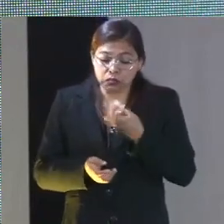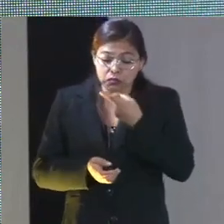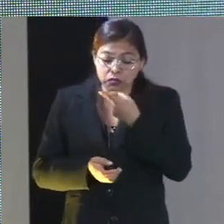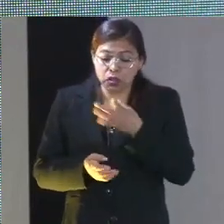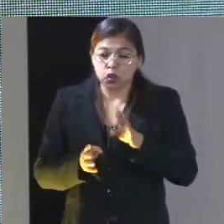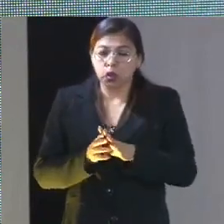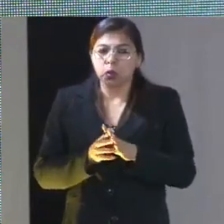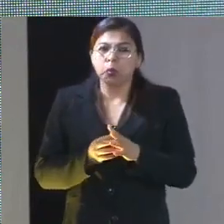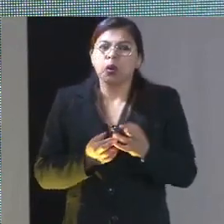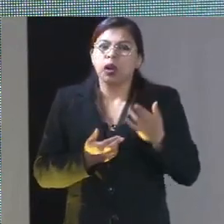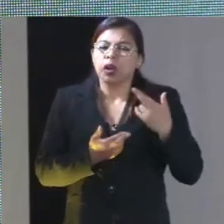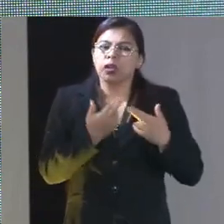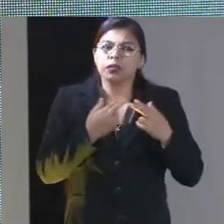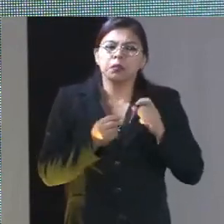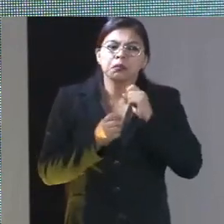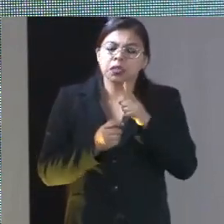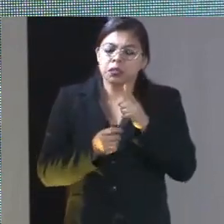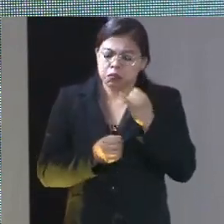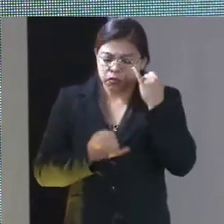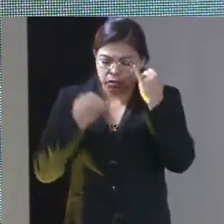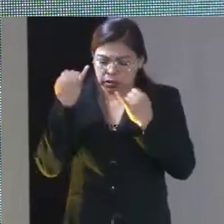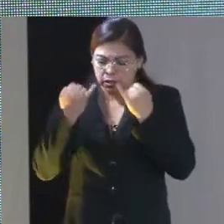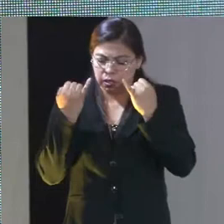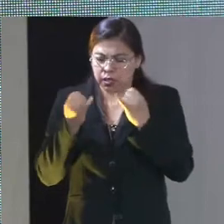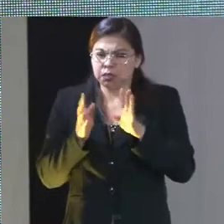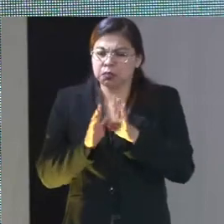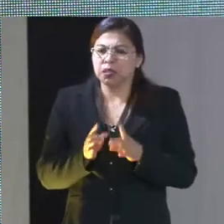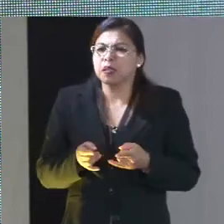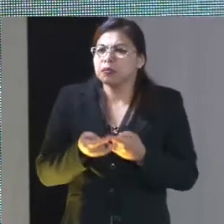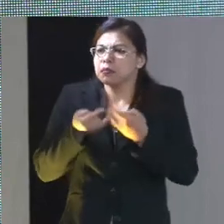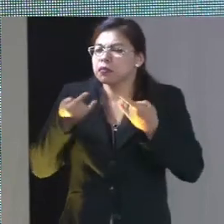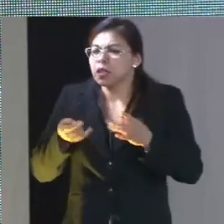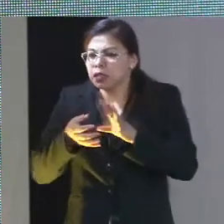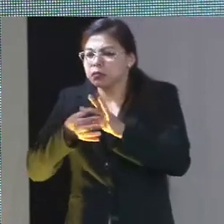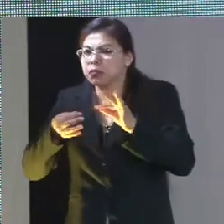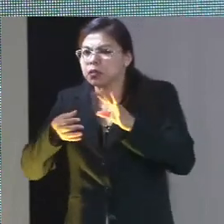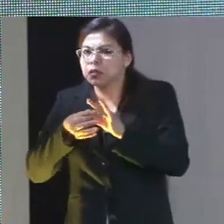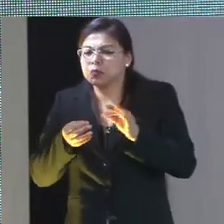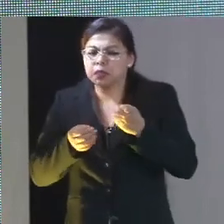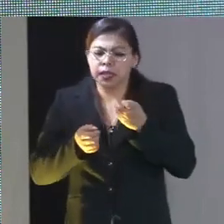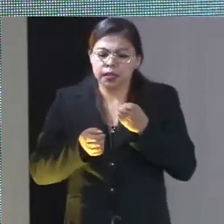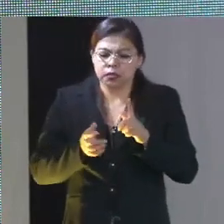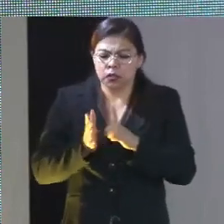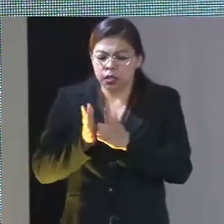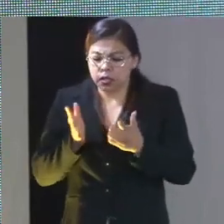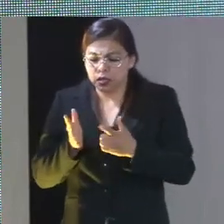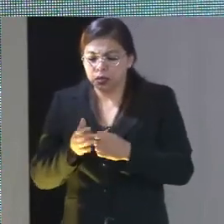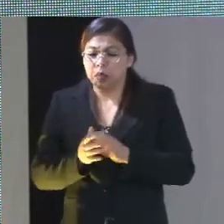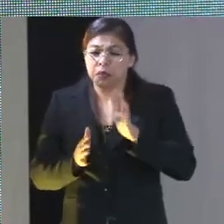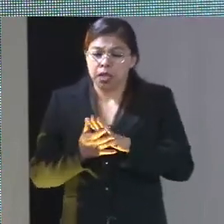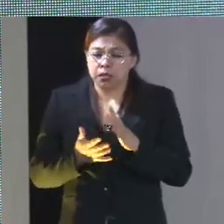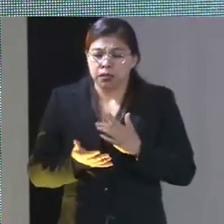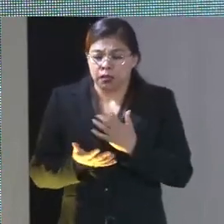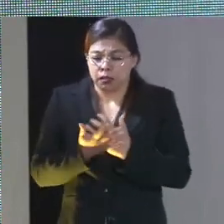presta a tratamientos épicos o melodramáticos y favorece una narrativa minimalista, además, y esto segundo me parece más